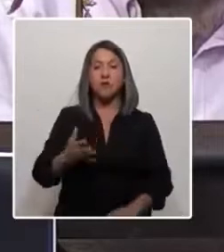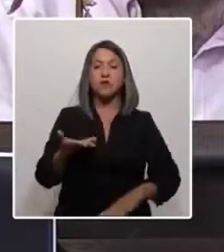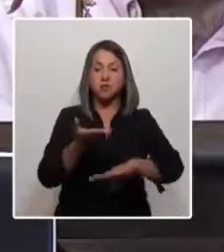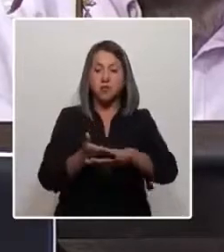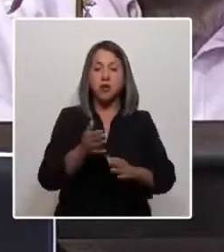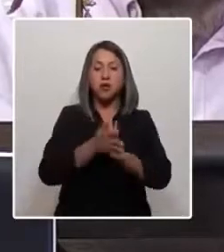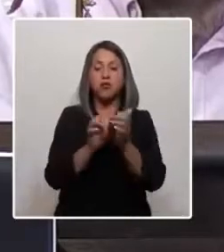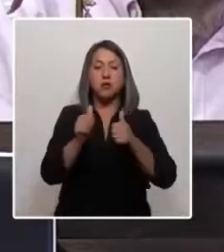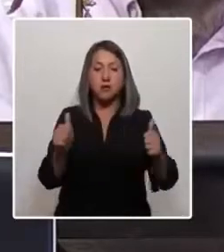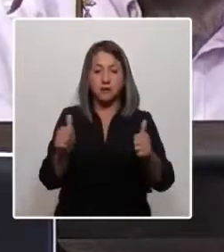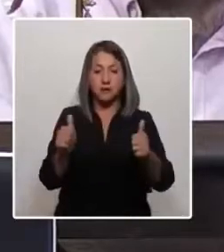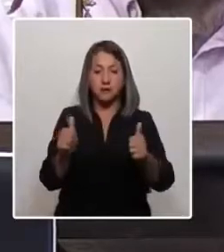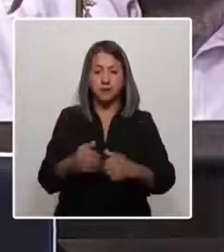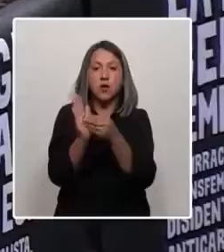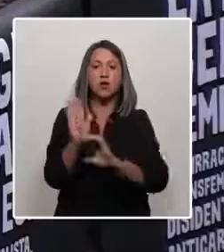a la mesa directiva.